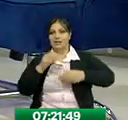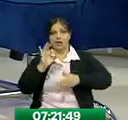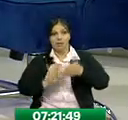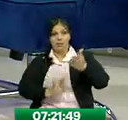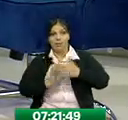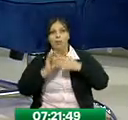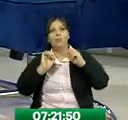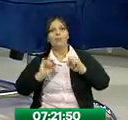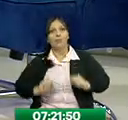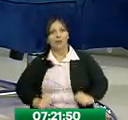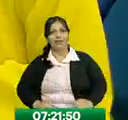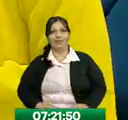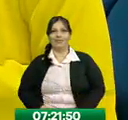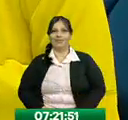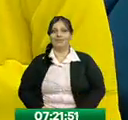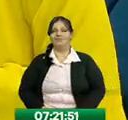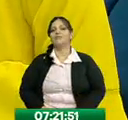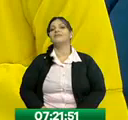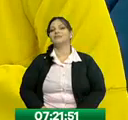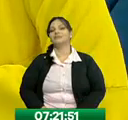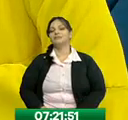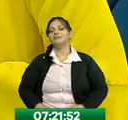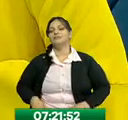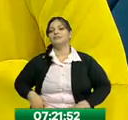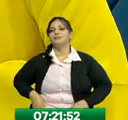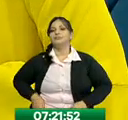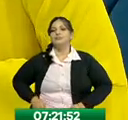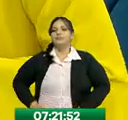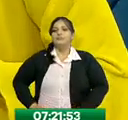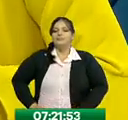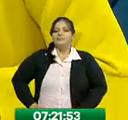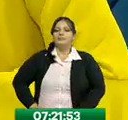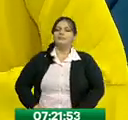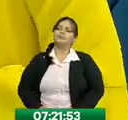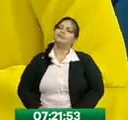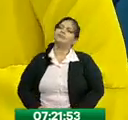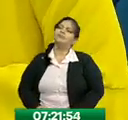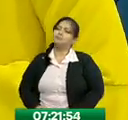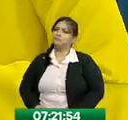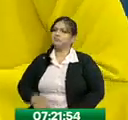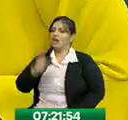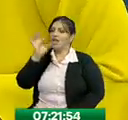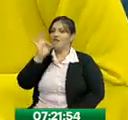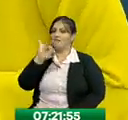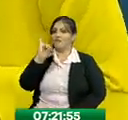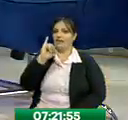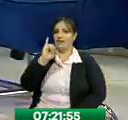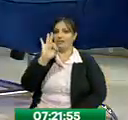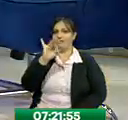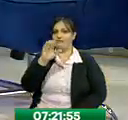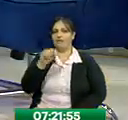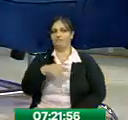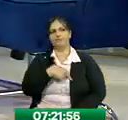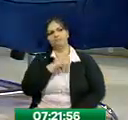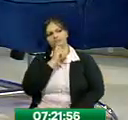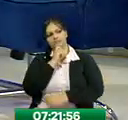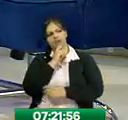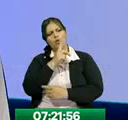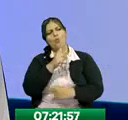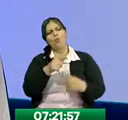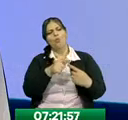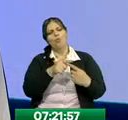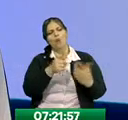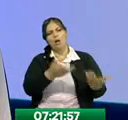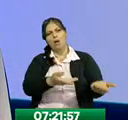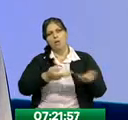a los plazos, un resultado de si esa postulación es admitida o no, en tiempos reales? Bueno, estamos esperando la visita